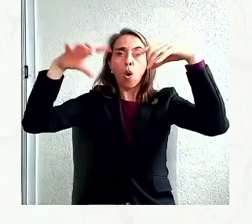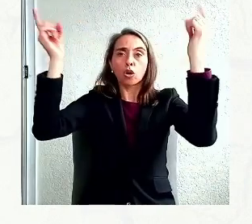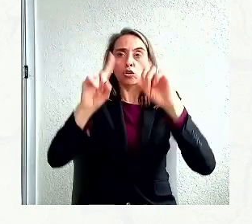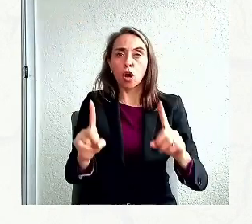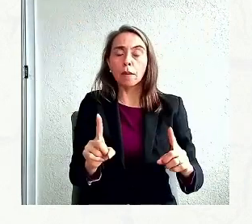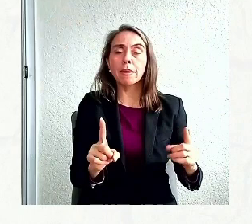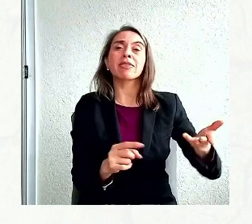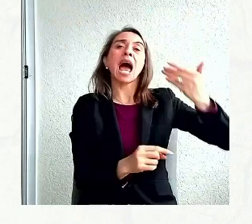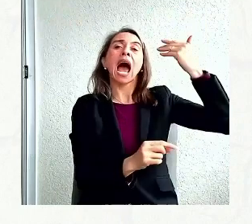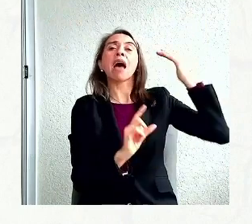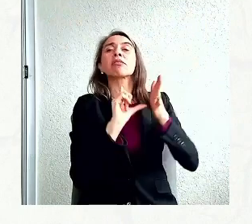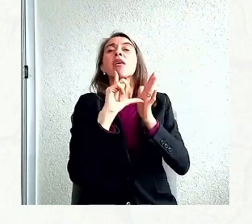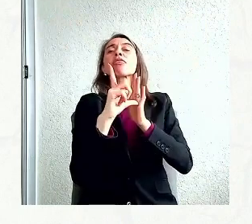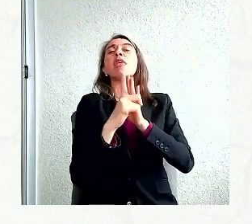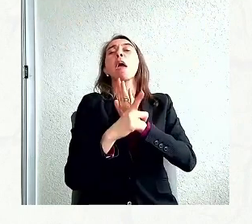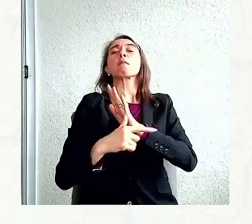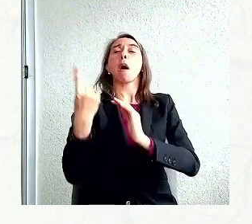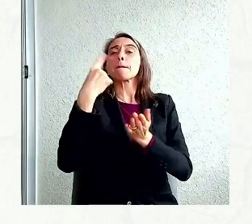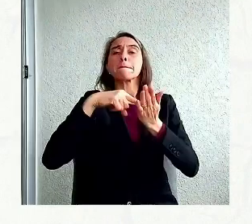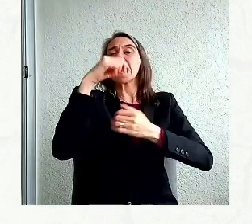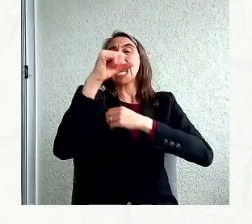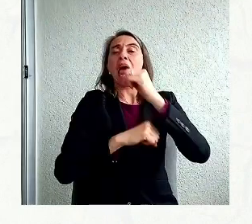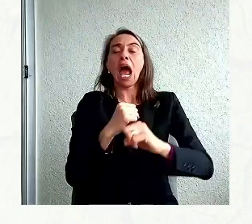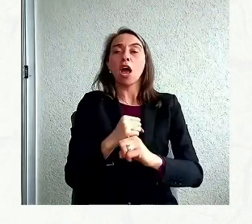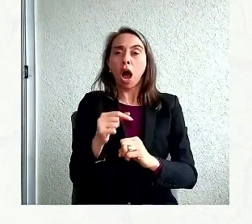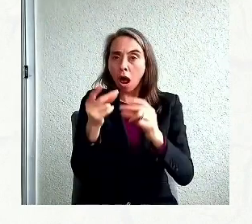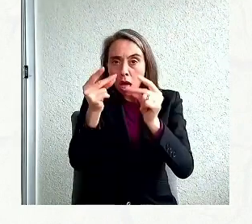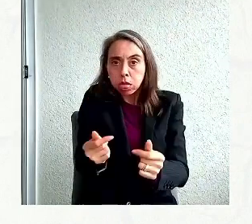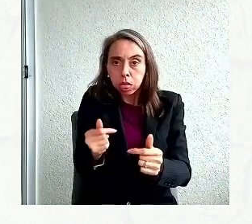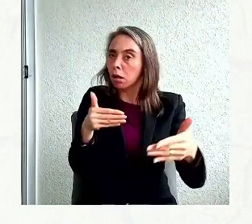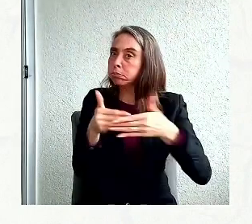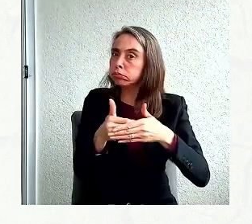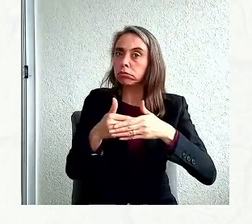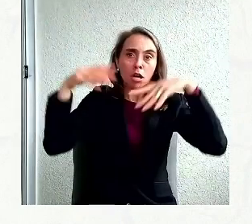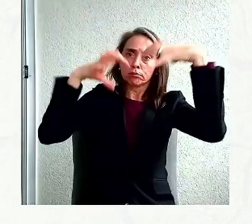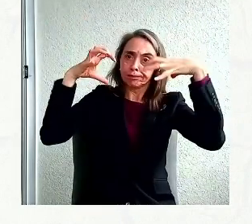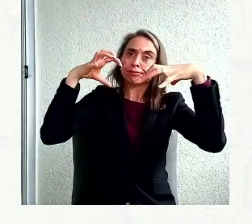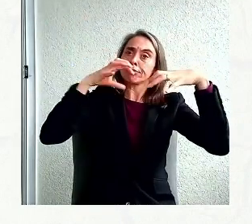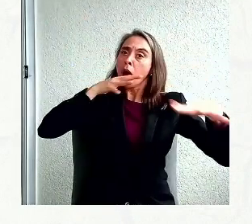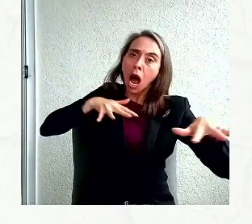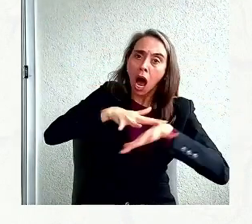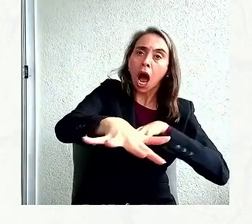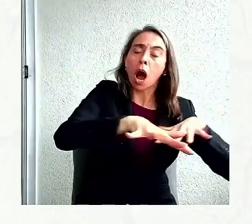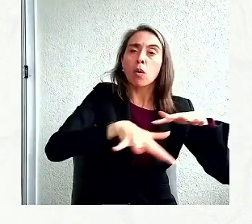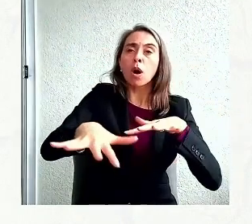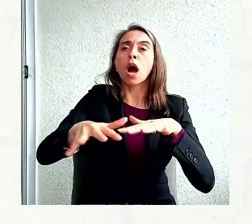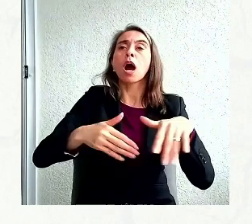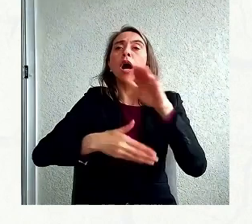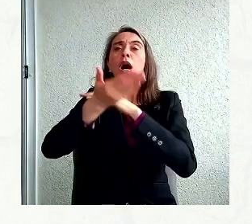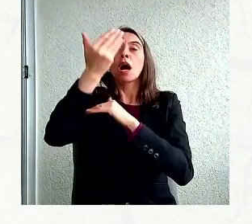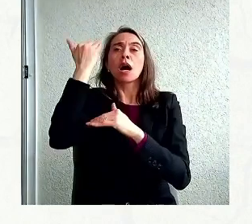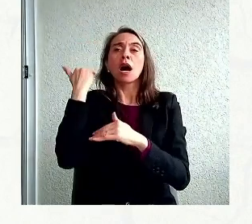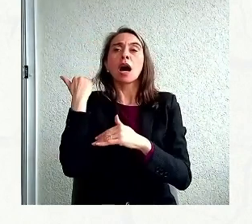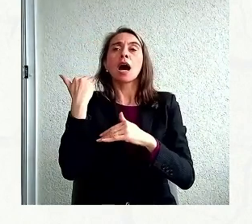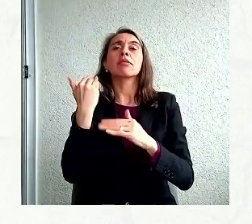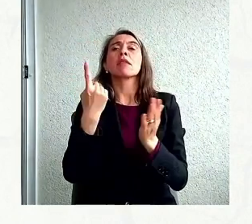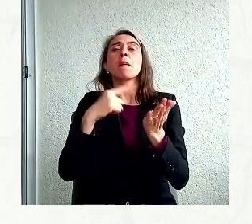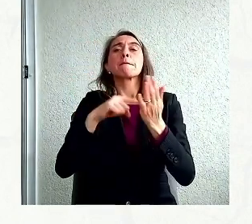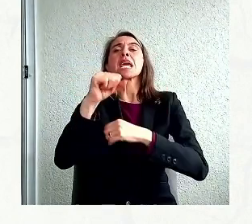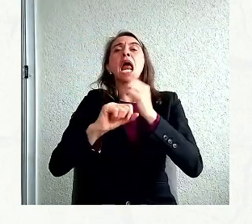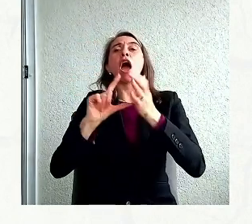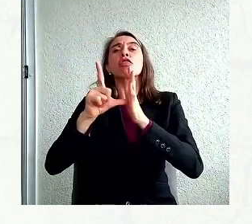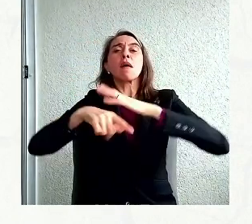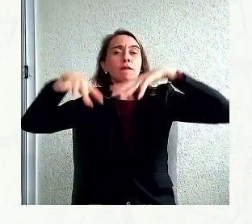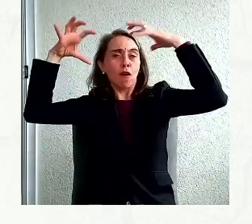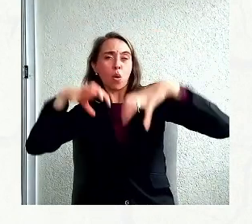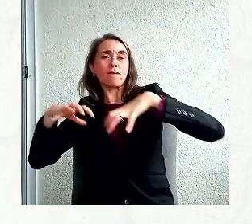años. Entonces ya no son. ¿Dónde están las tormentas que vienen cada 1000 años? Serán peores, ¿no?